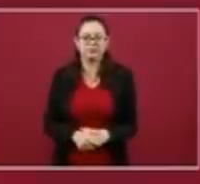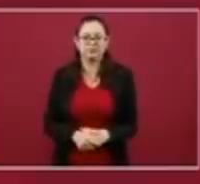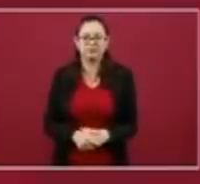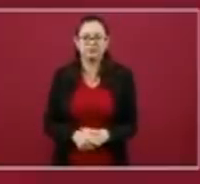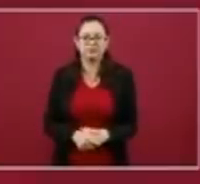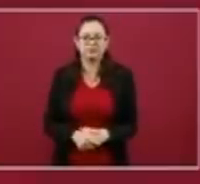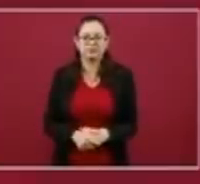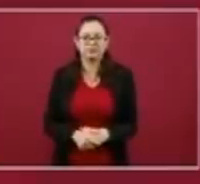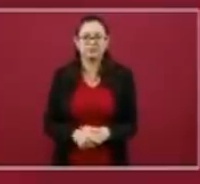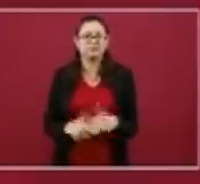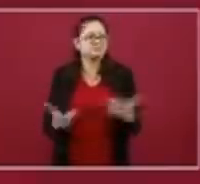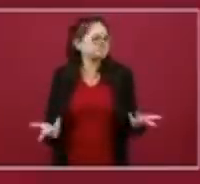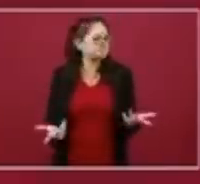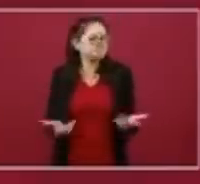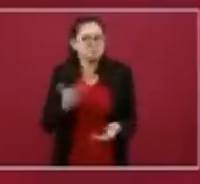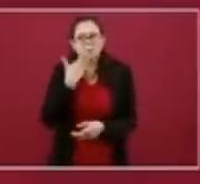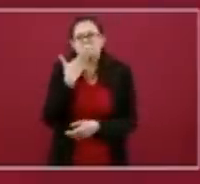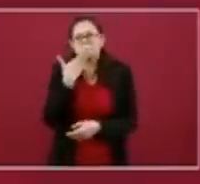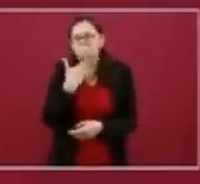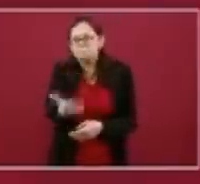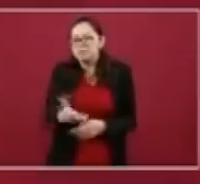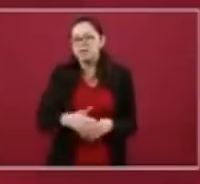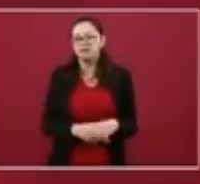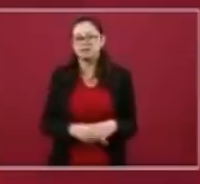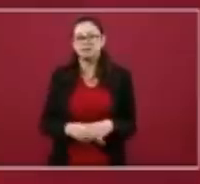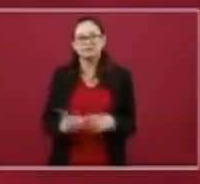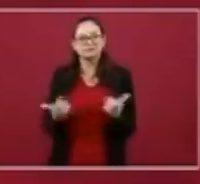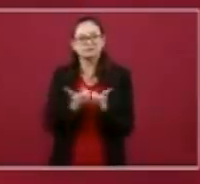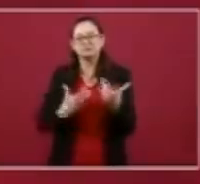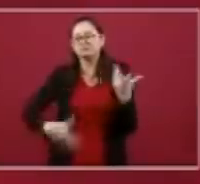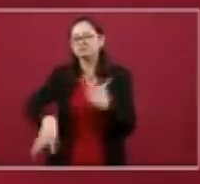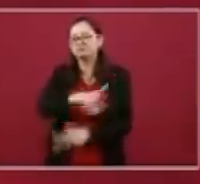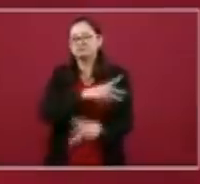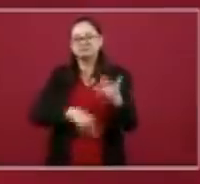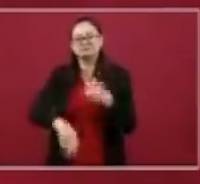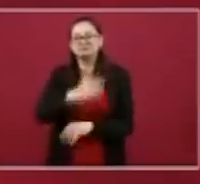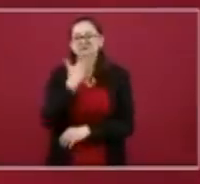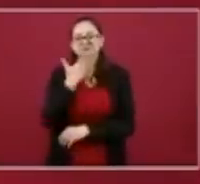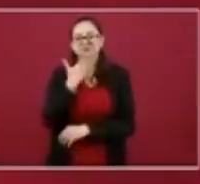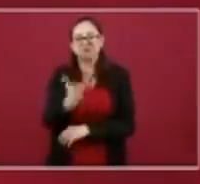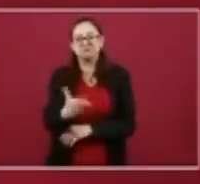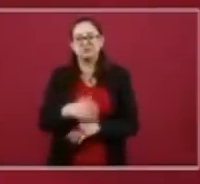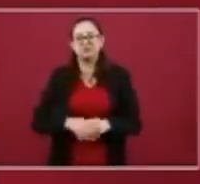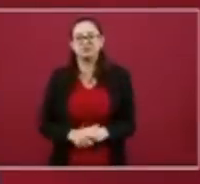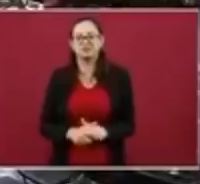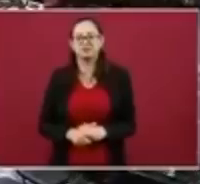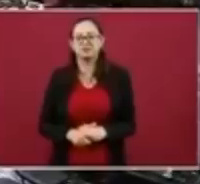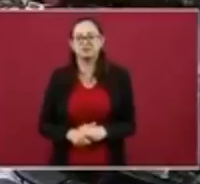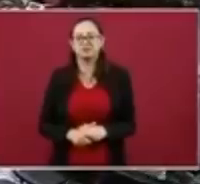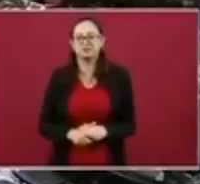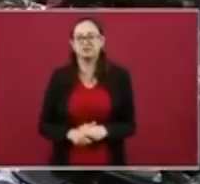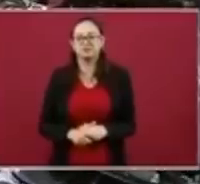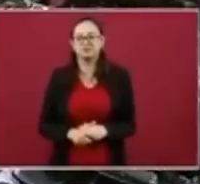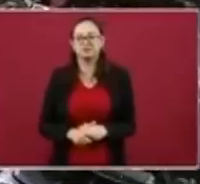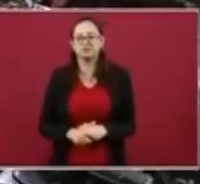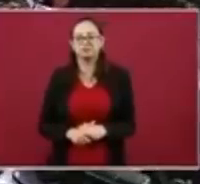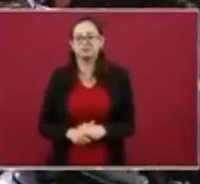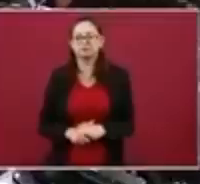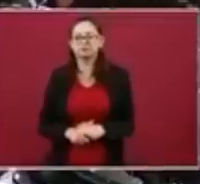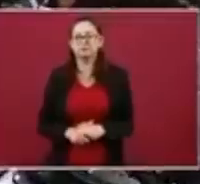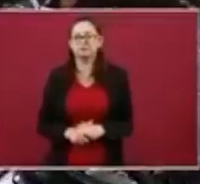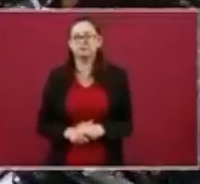está bien nuestra economía, muy bien la economía. Última pregunta solo sobre Pemex,